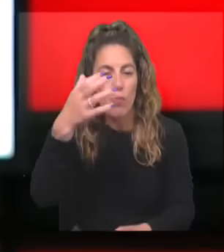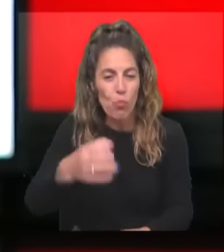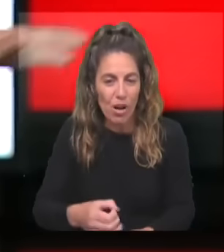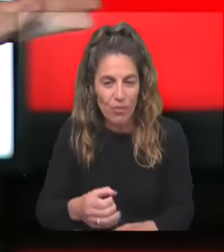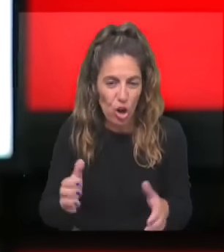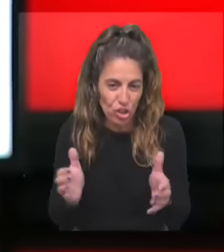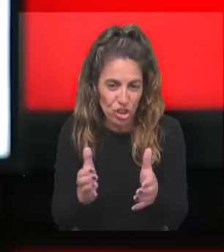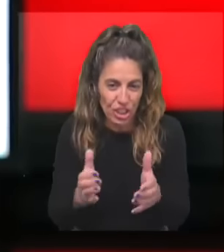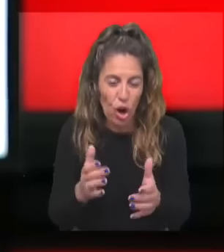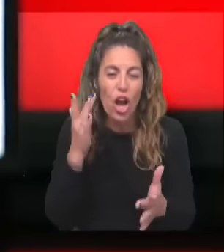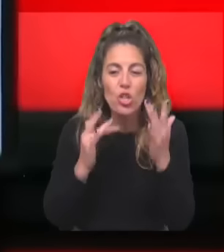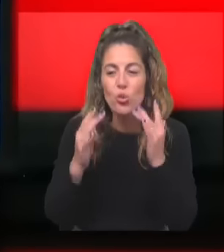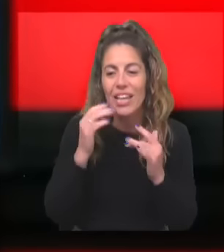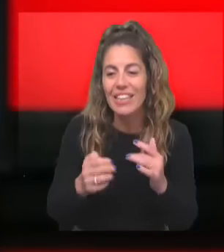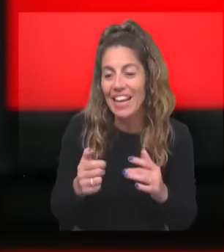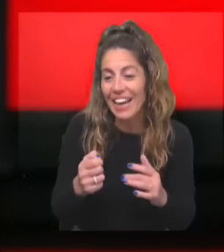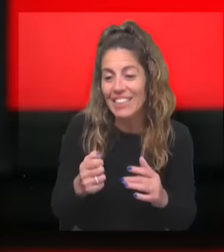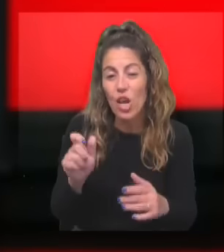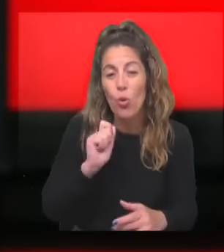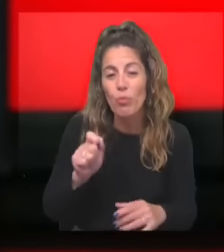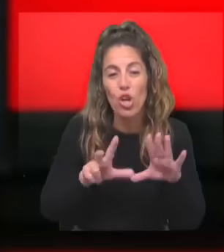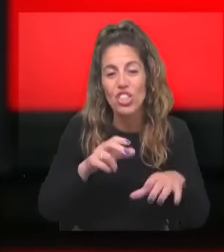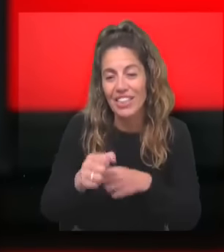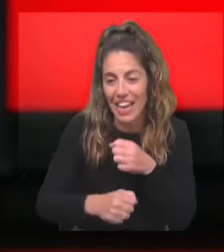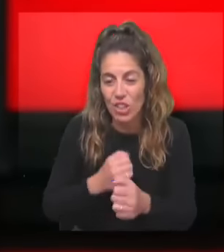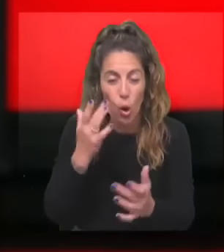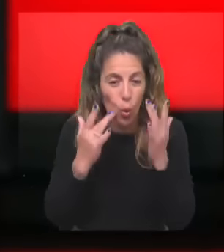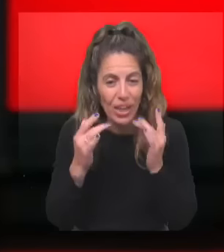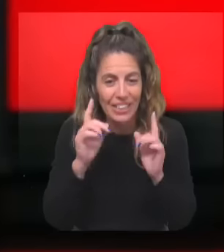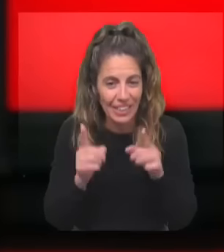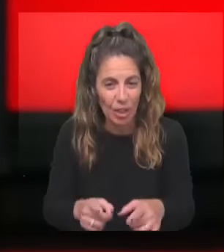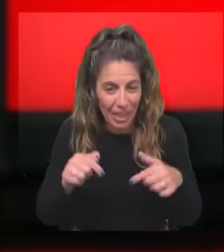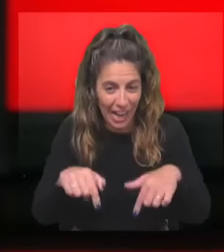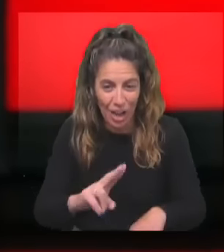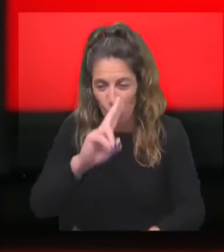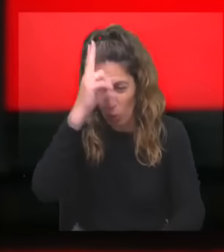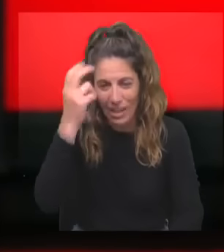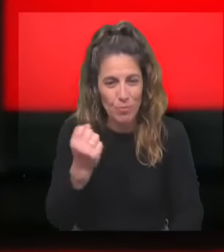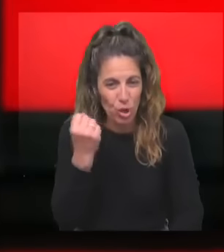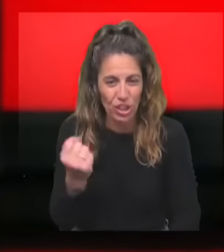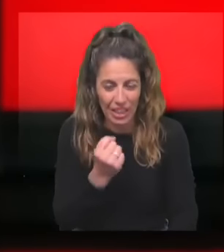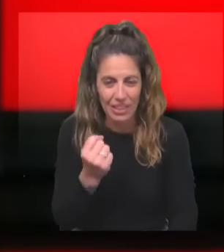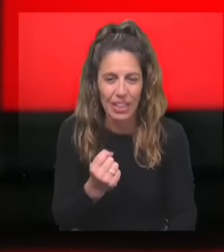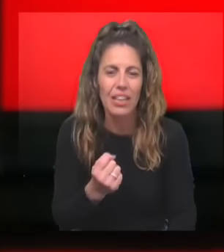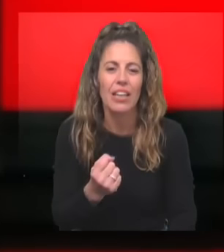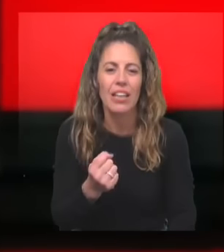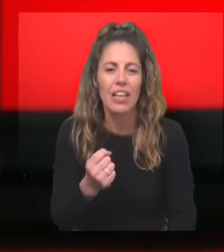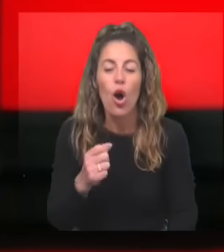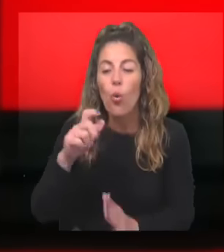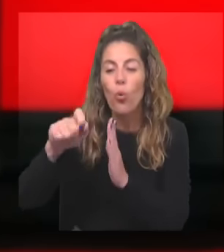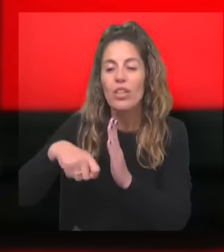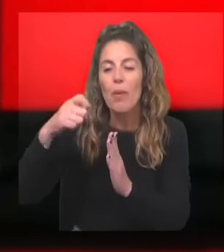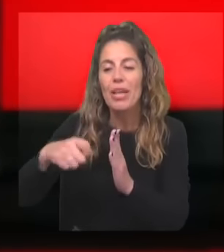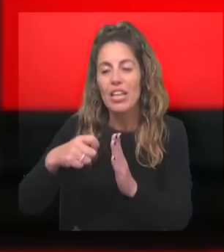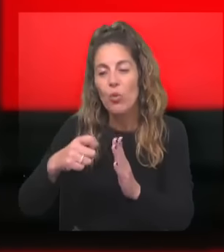artista, acaba de cumplir 80 años, un artista mayor que tenemos también nosotros acá en Uruguay. Es una película que será